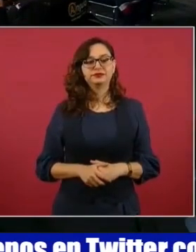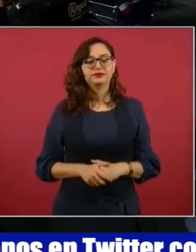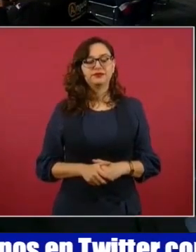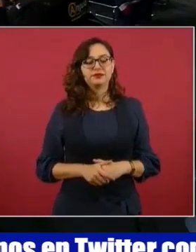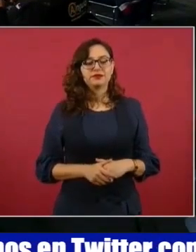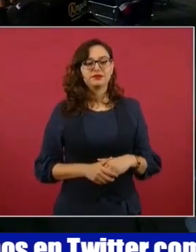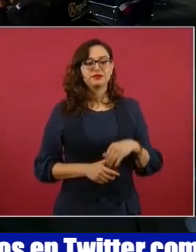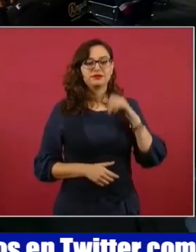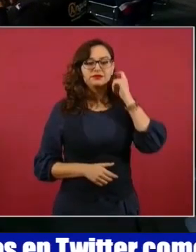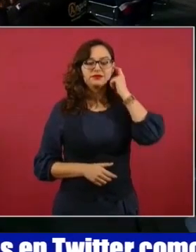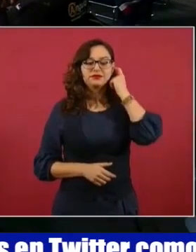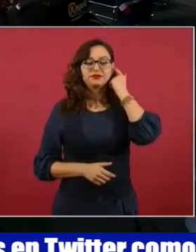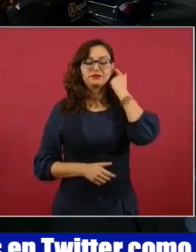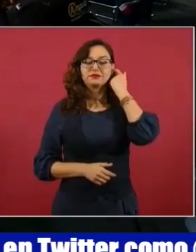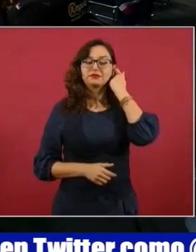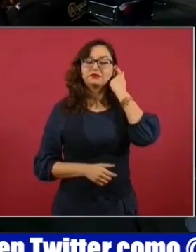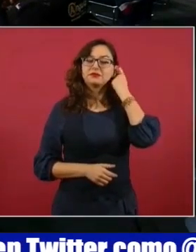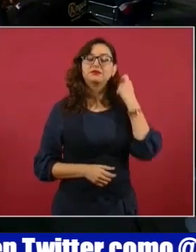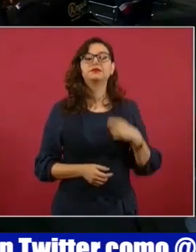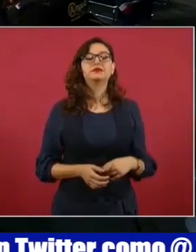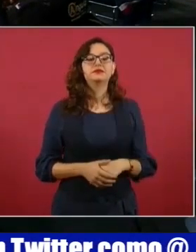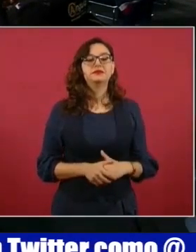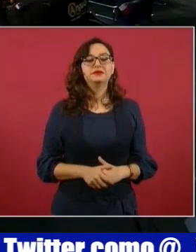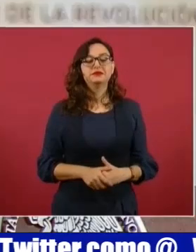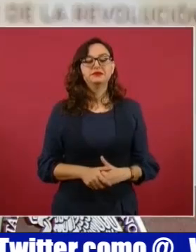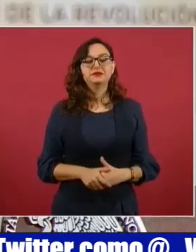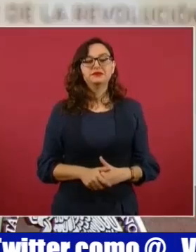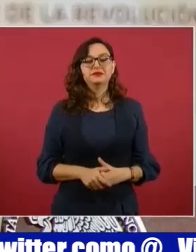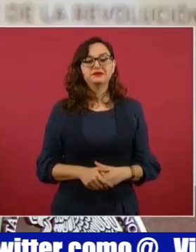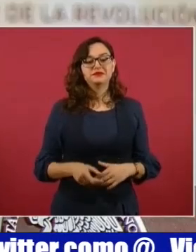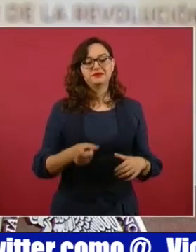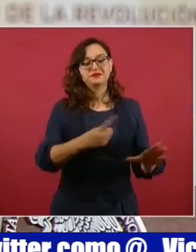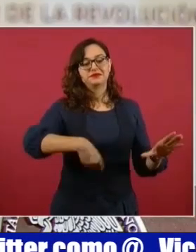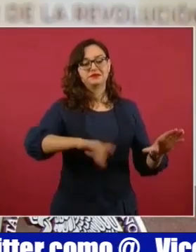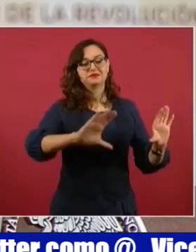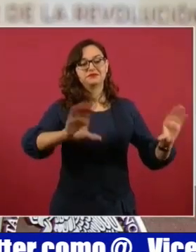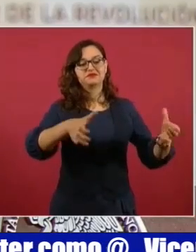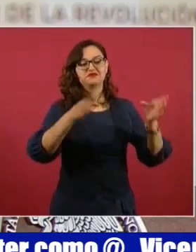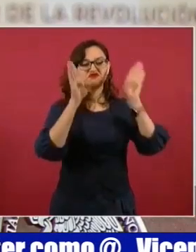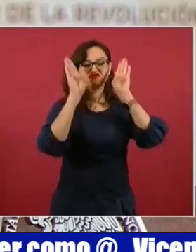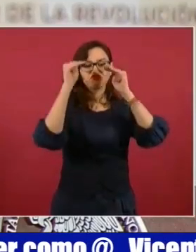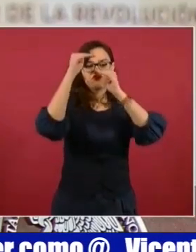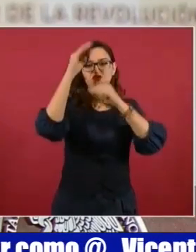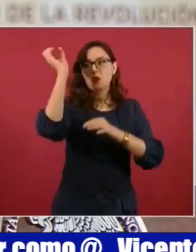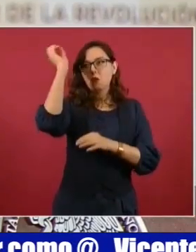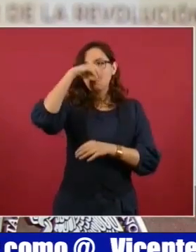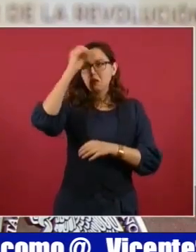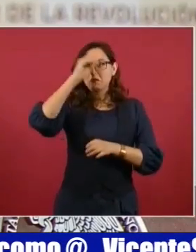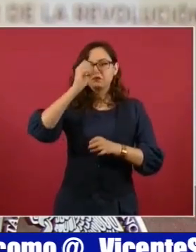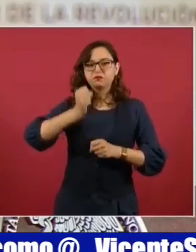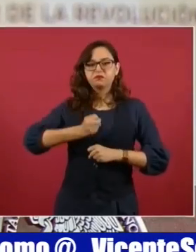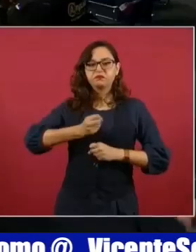columnistas, opinadores del bloque conservador,